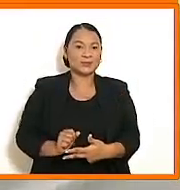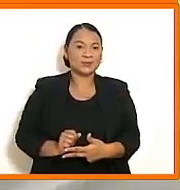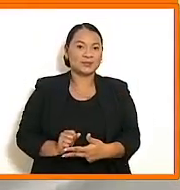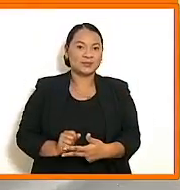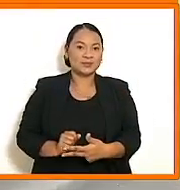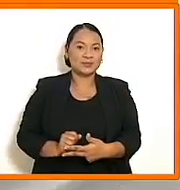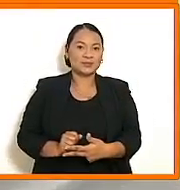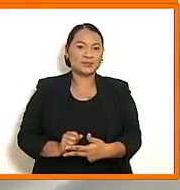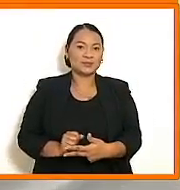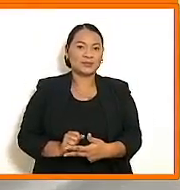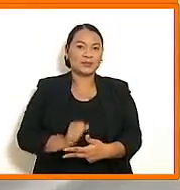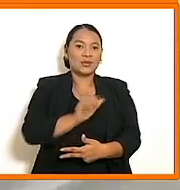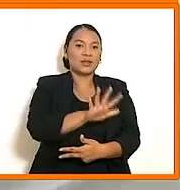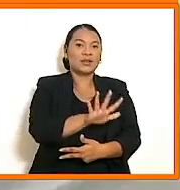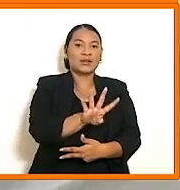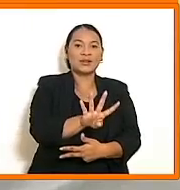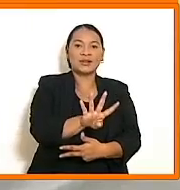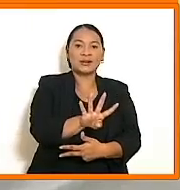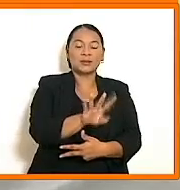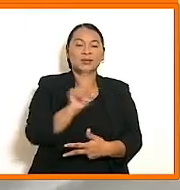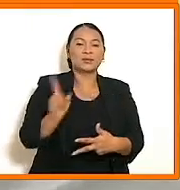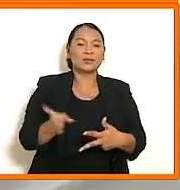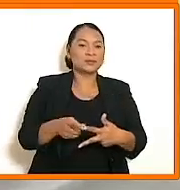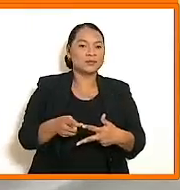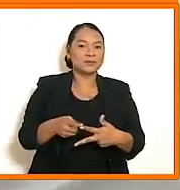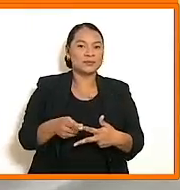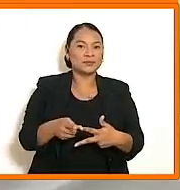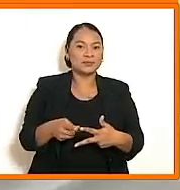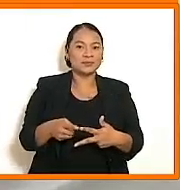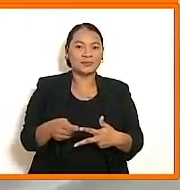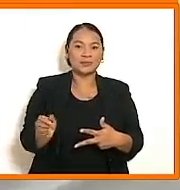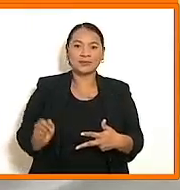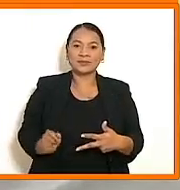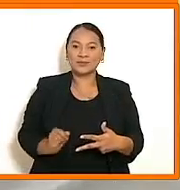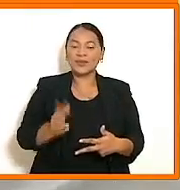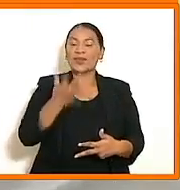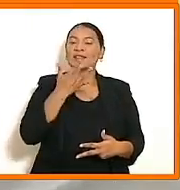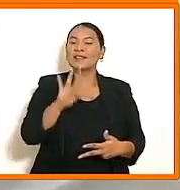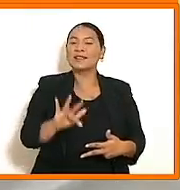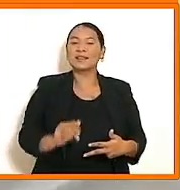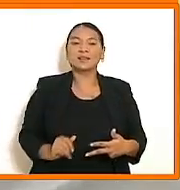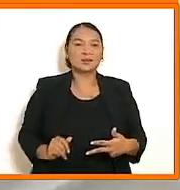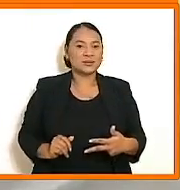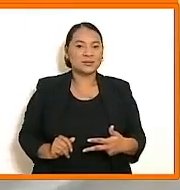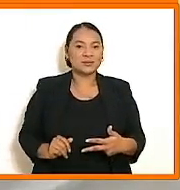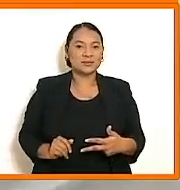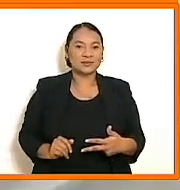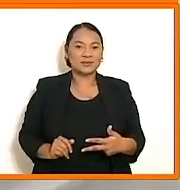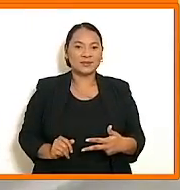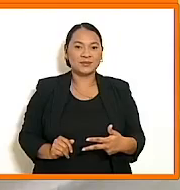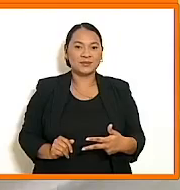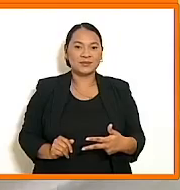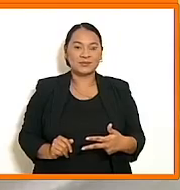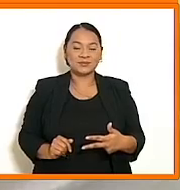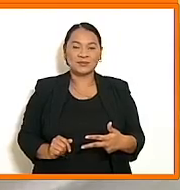es el 54. Segundo número favorecido, suerte.